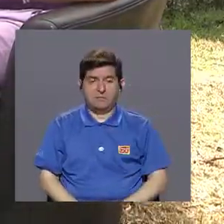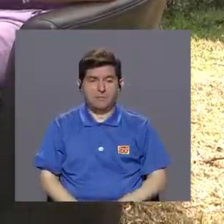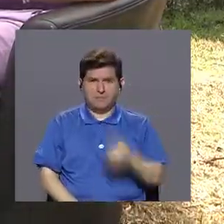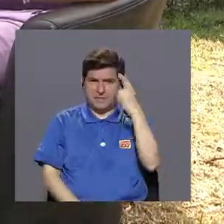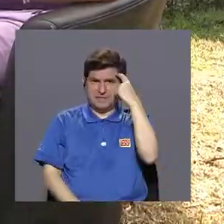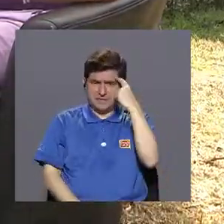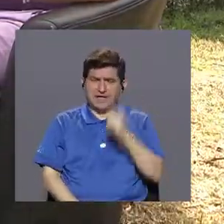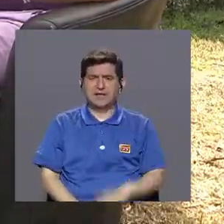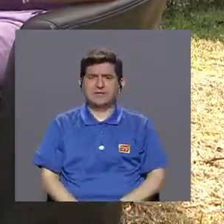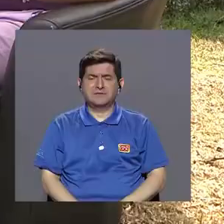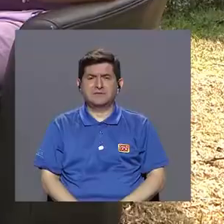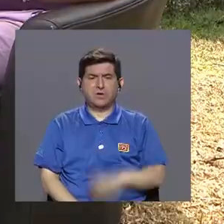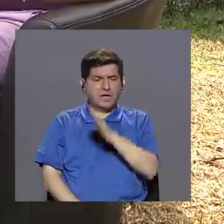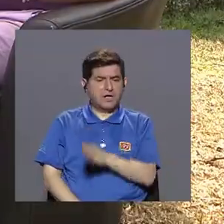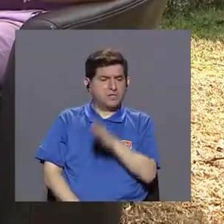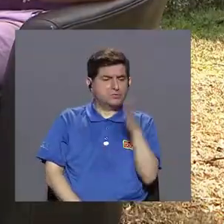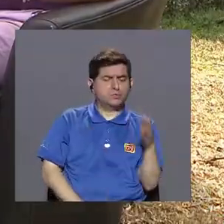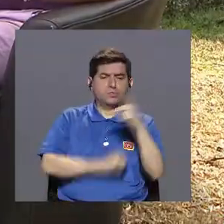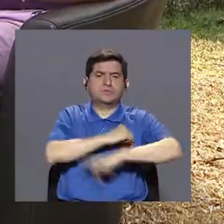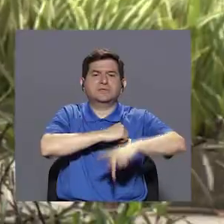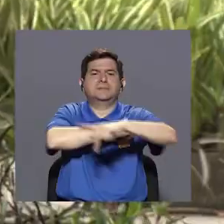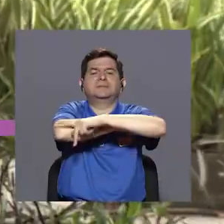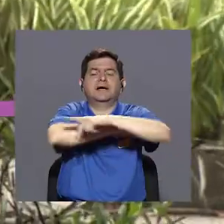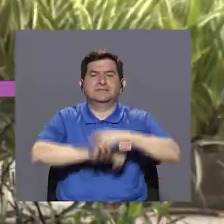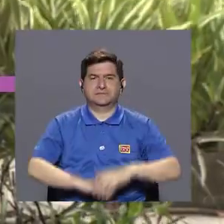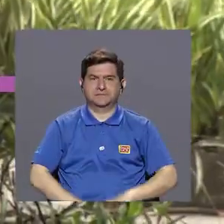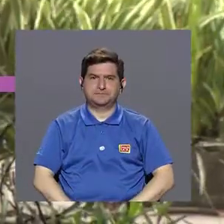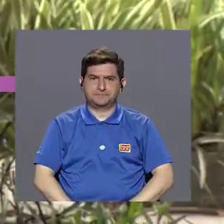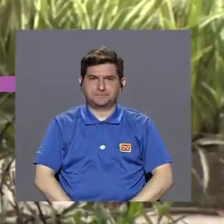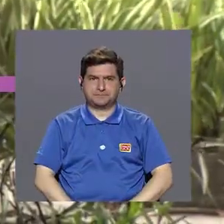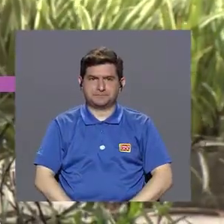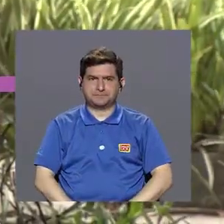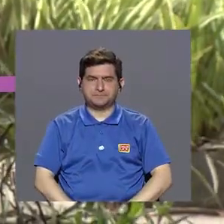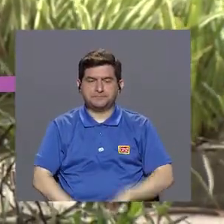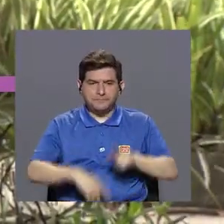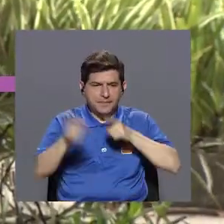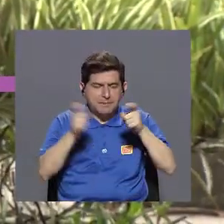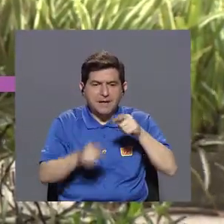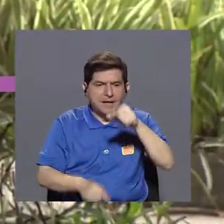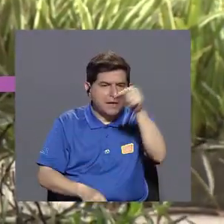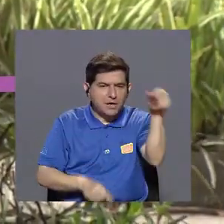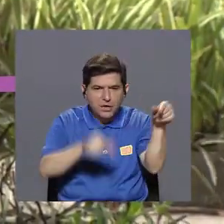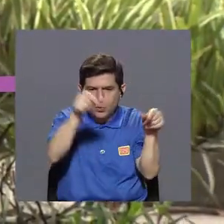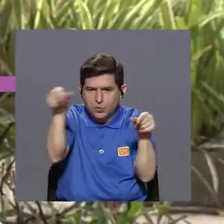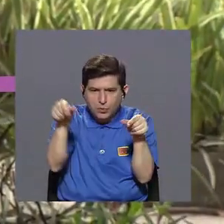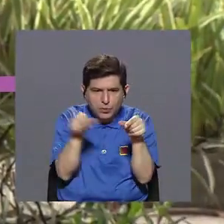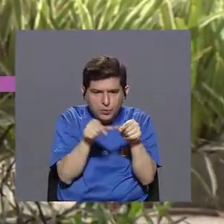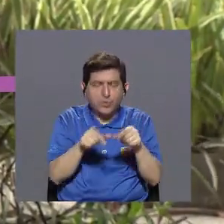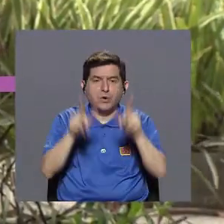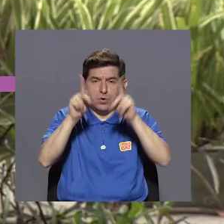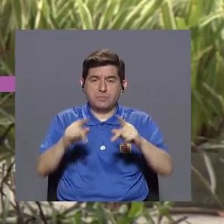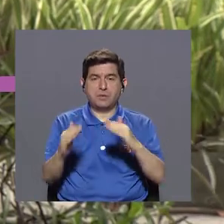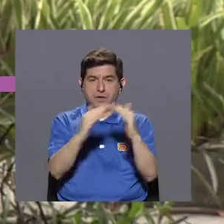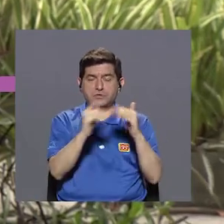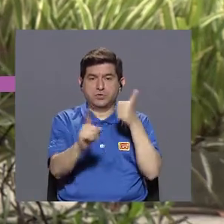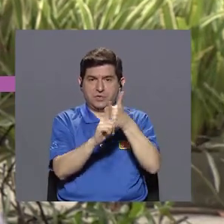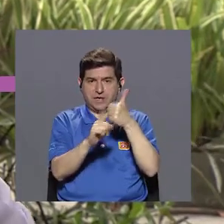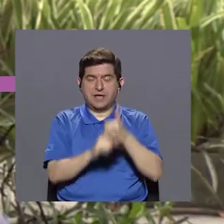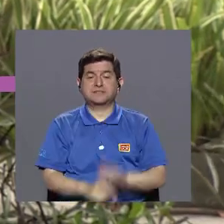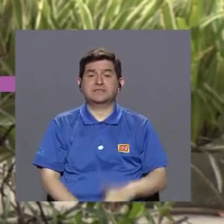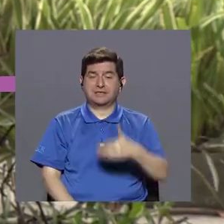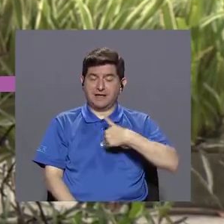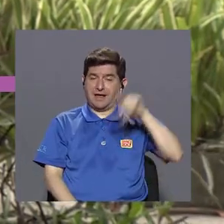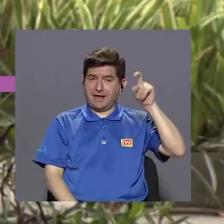en la zona sur del país, con manejo de cuencas, ¿verdad?, con la gente de la comunidad, a partir